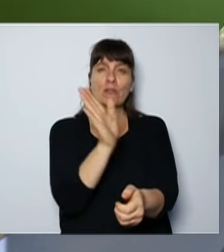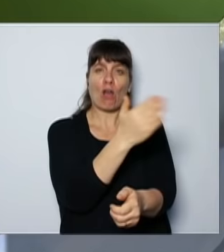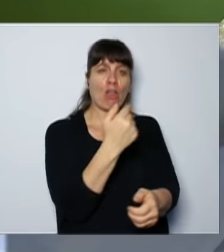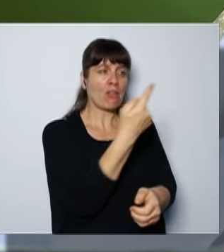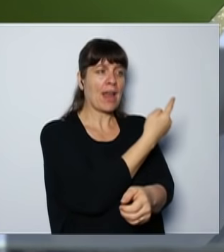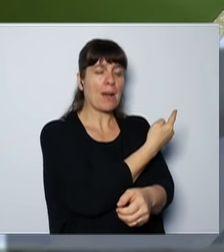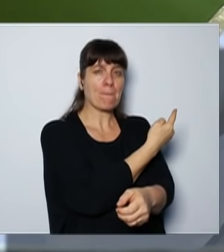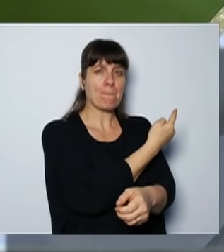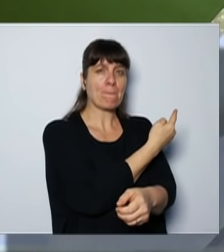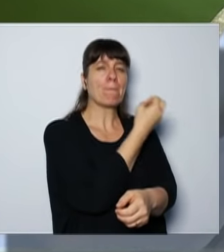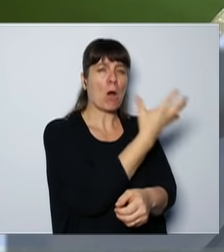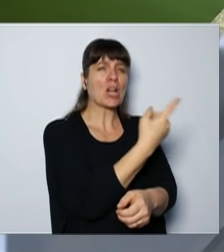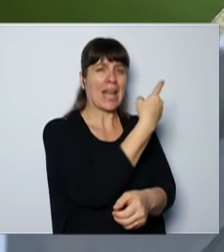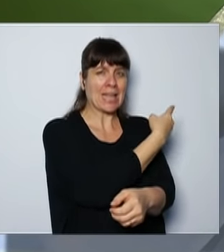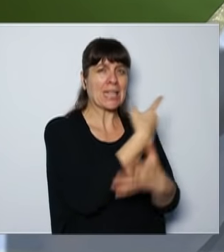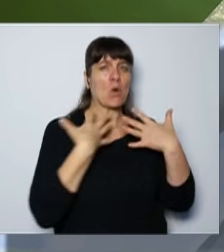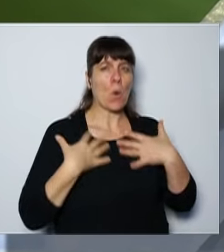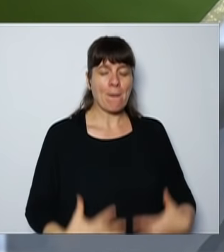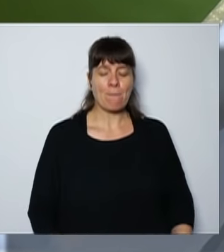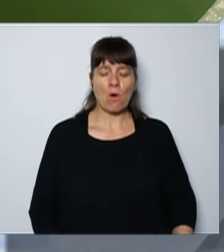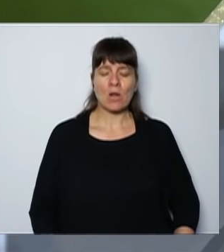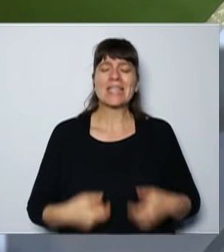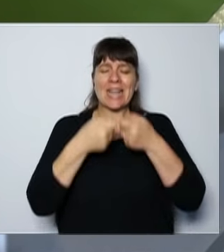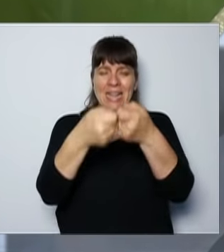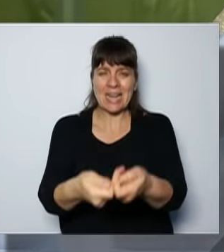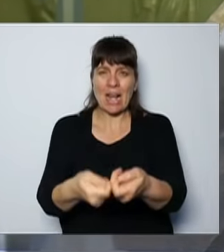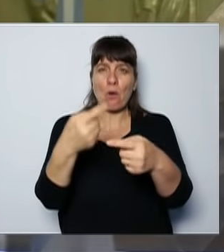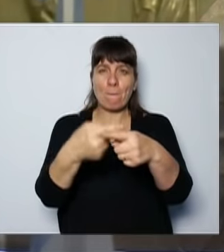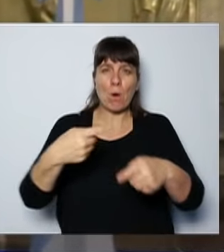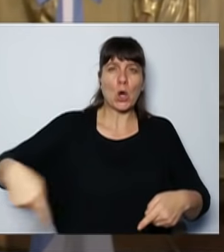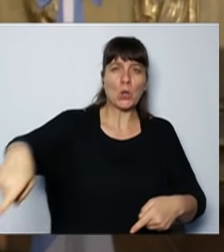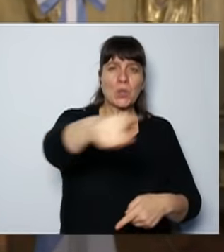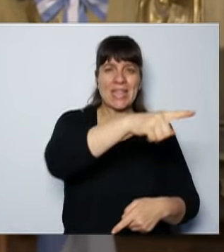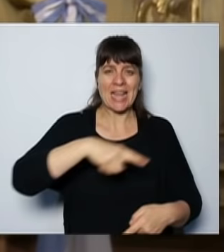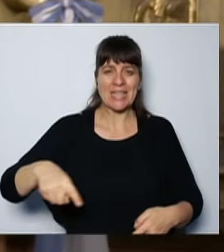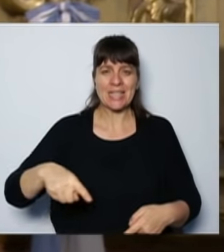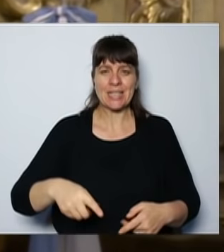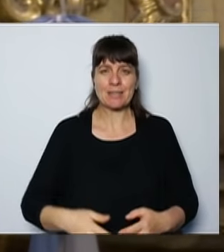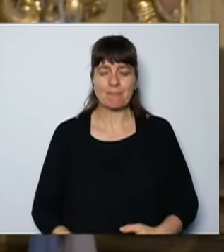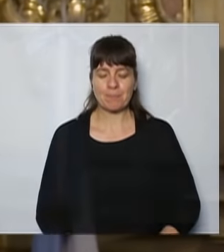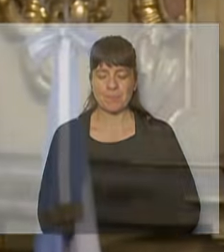coman todos de él, porque esto es mi cuerpo que será entregado por ustedes.